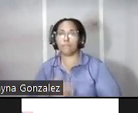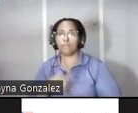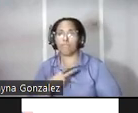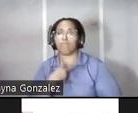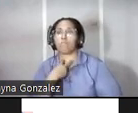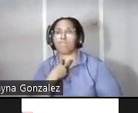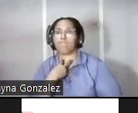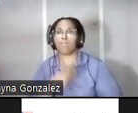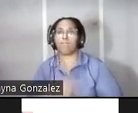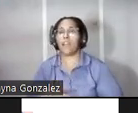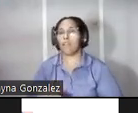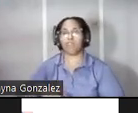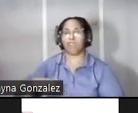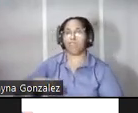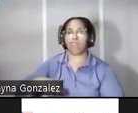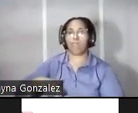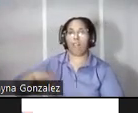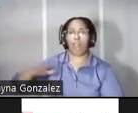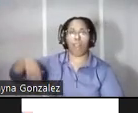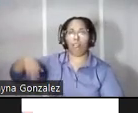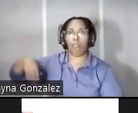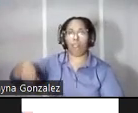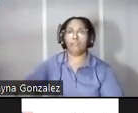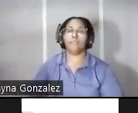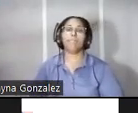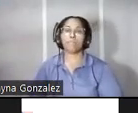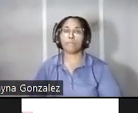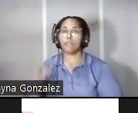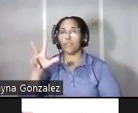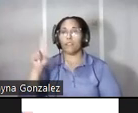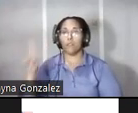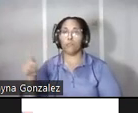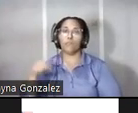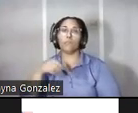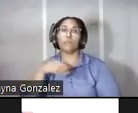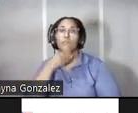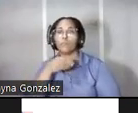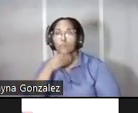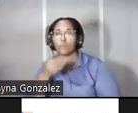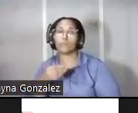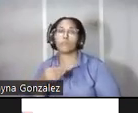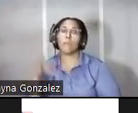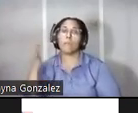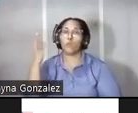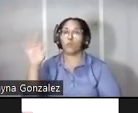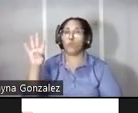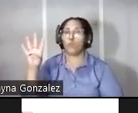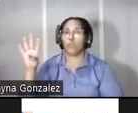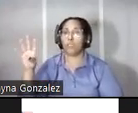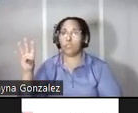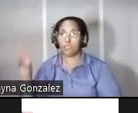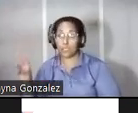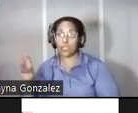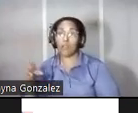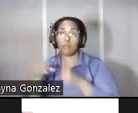entrecortada. Ya era demasiado tarde. El 31 de octubre de 1946, el periódico anunciaba en